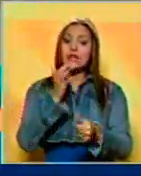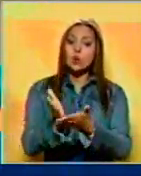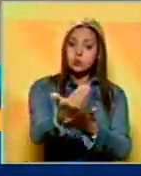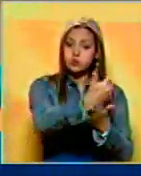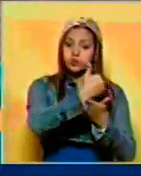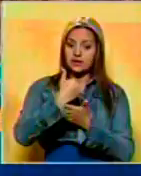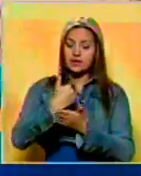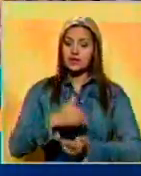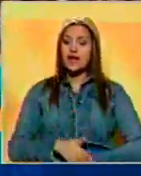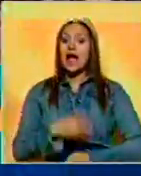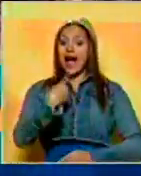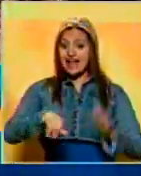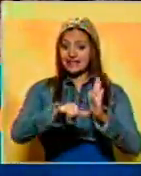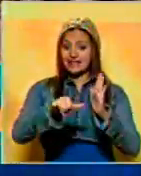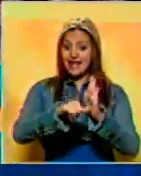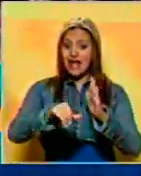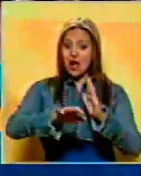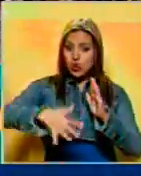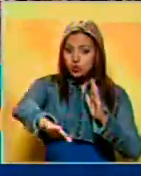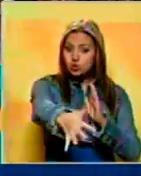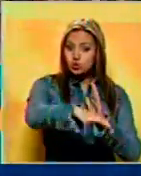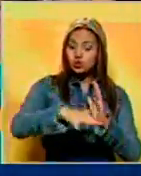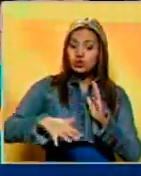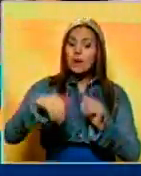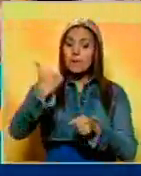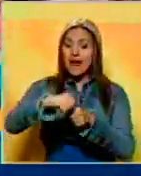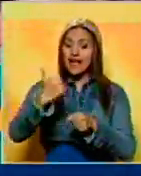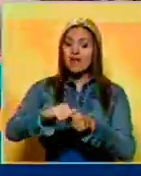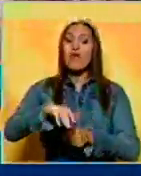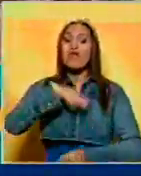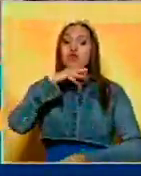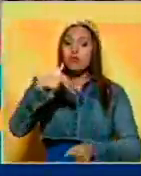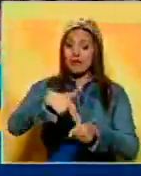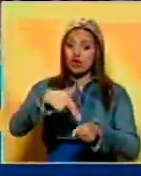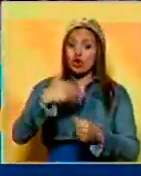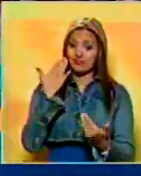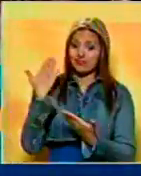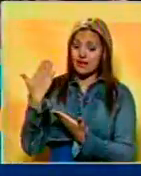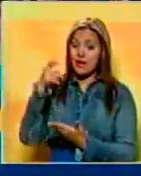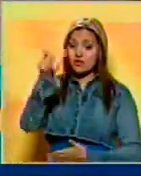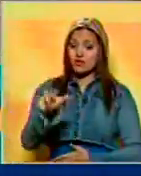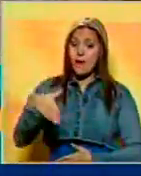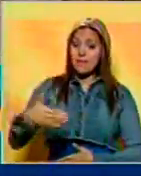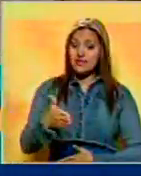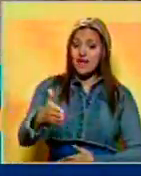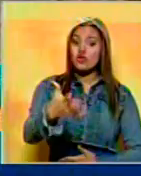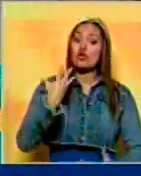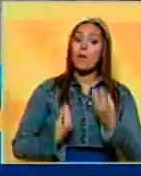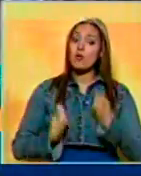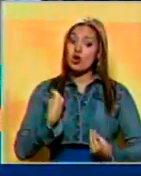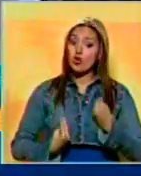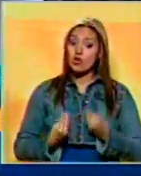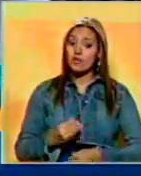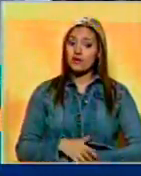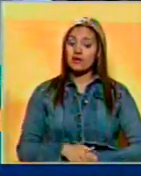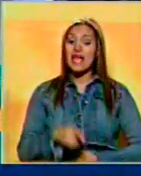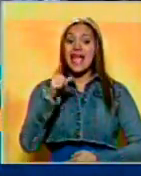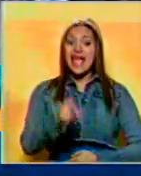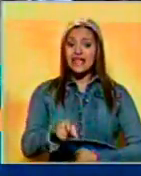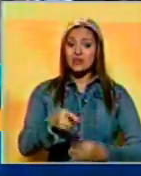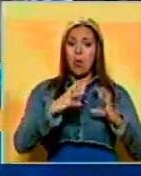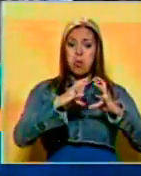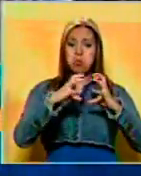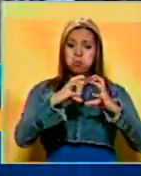de Santa Rosa y Capitán Chico al norte de Maracaibo presentan acumulación de petróleo. Los pescadores están preocupados. Esos son pelotas